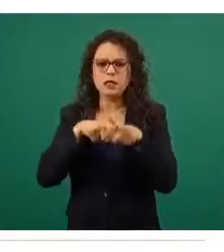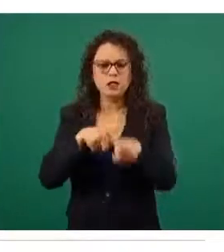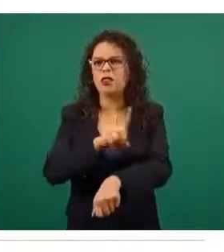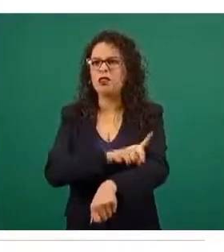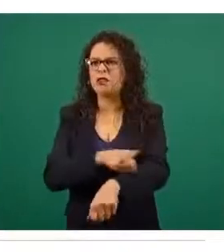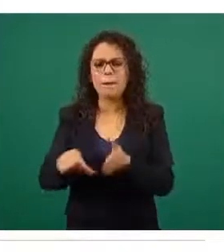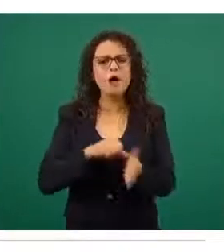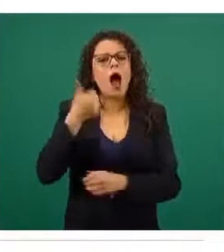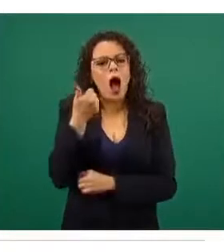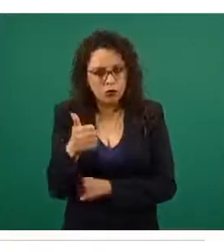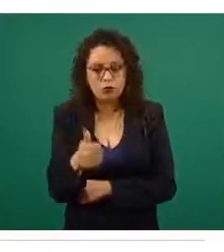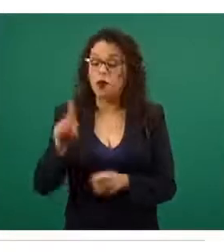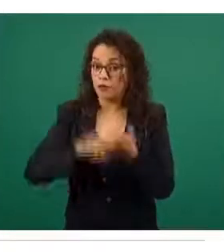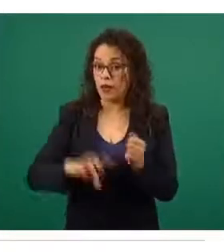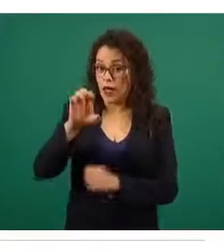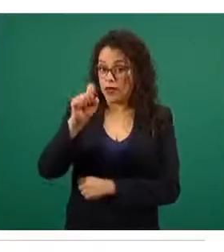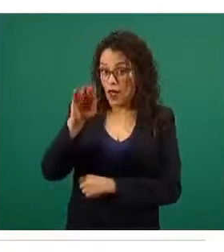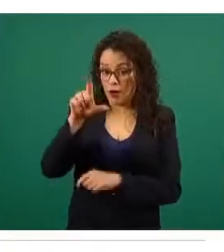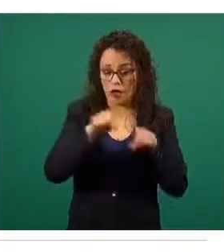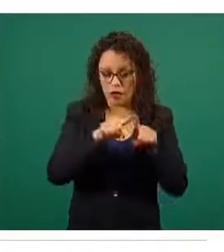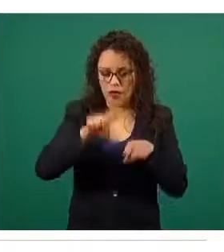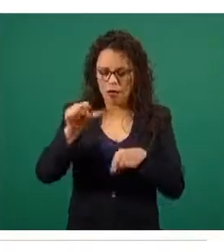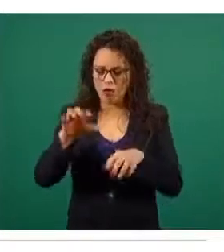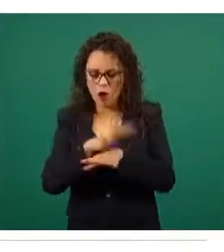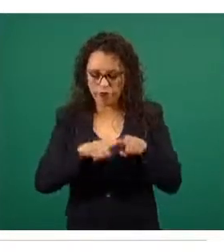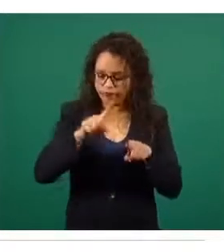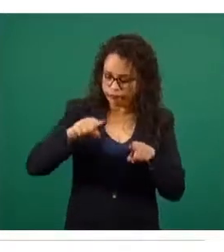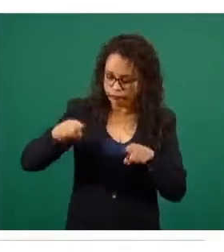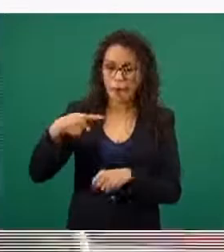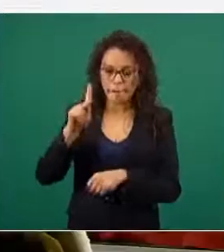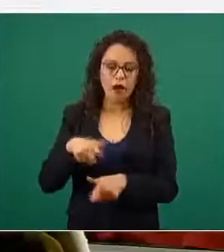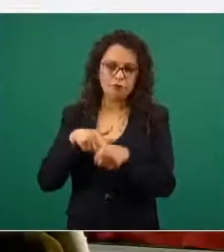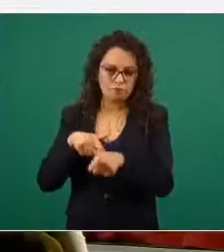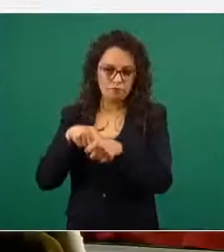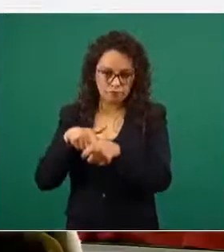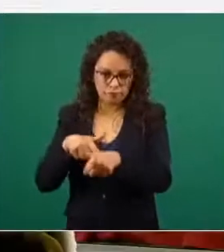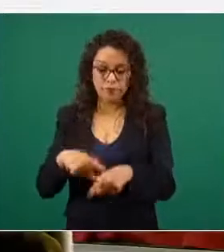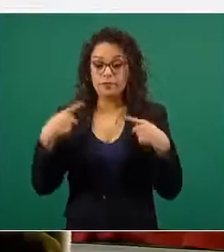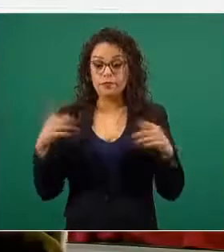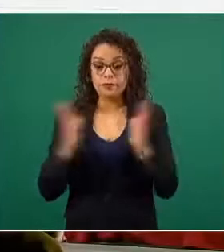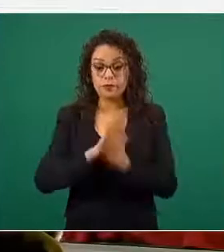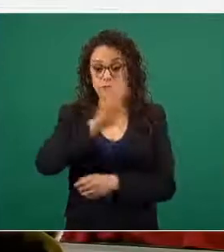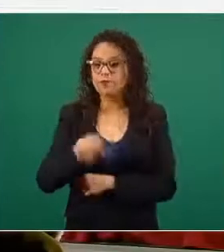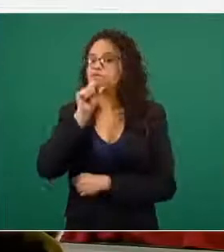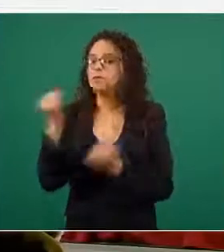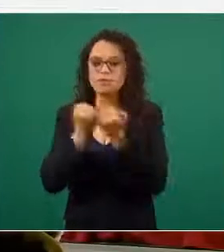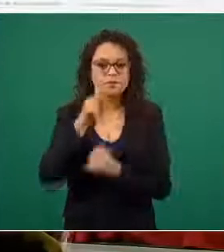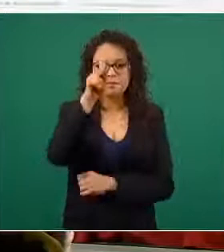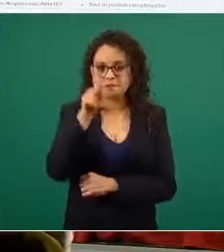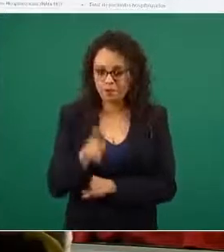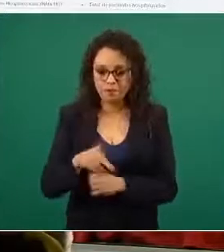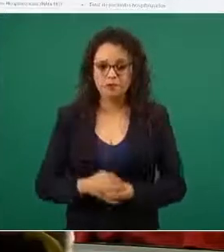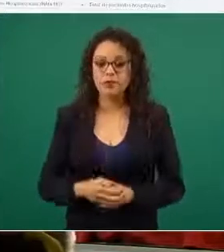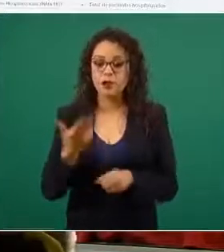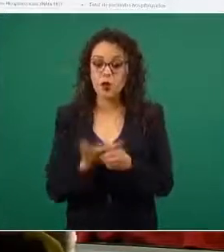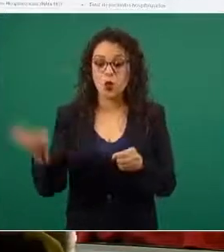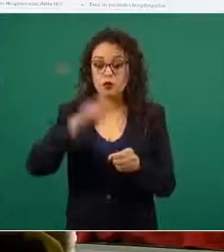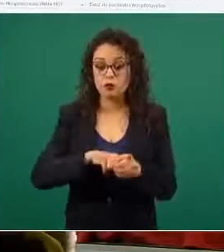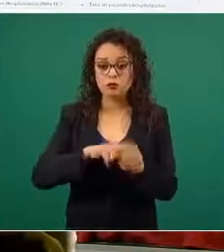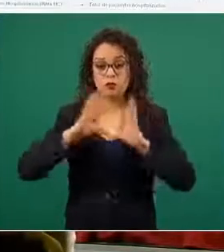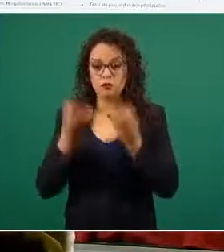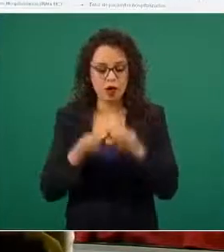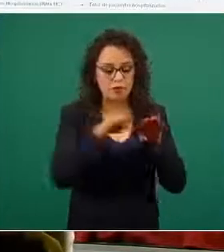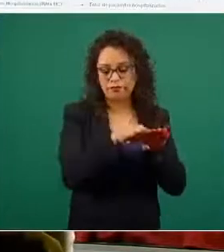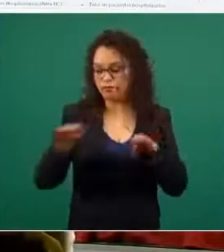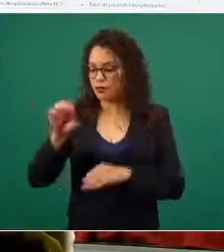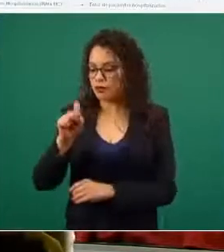de agosto en una meseta con importantes variaciones, pero sin una trayectoria de cambio sostenida. Las defunciones están en el mismo patrón. La siguiente, las hospitalizaciones en general en